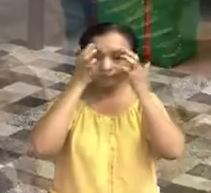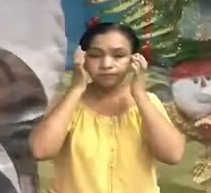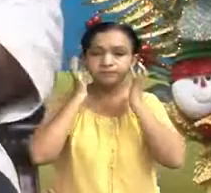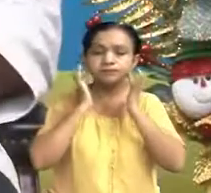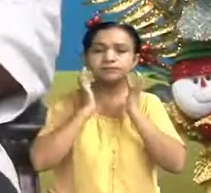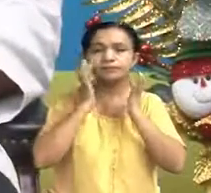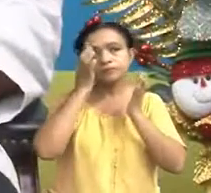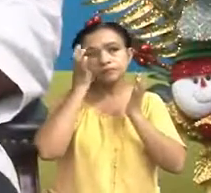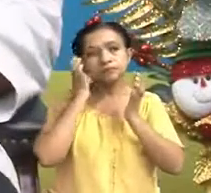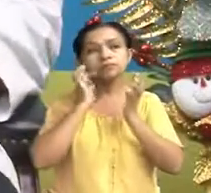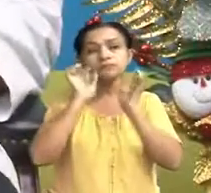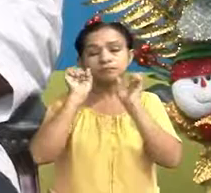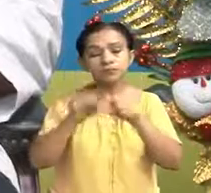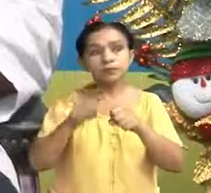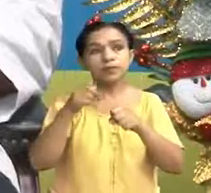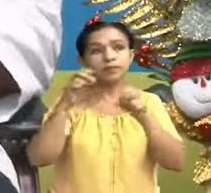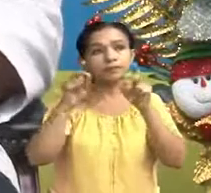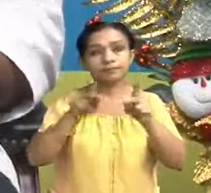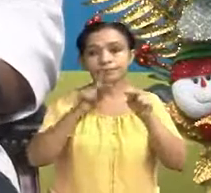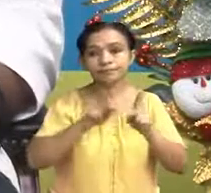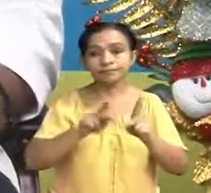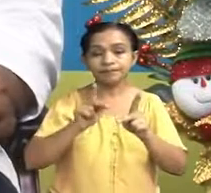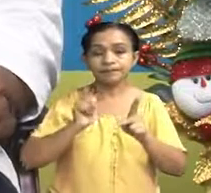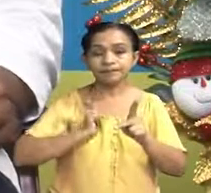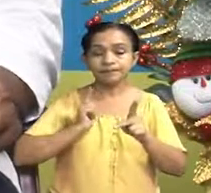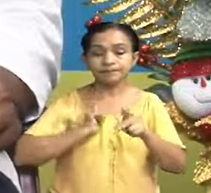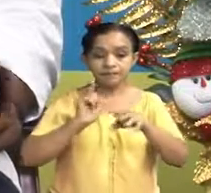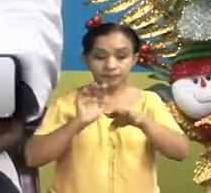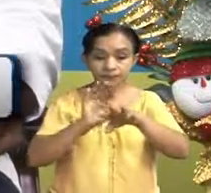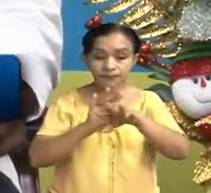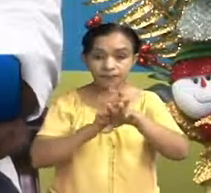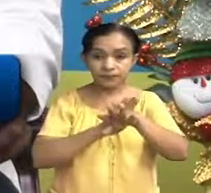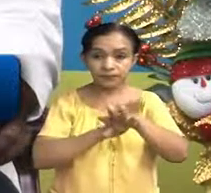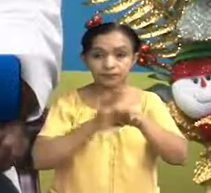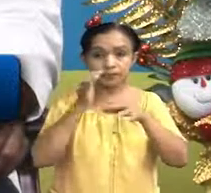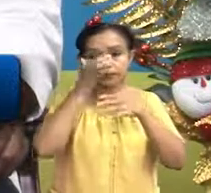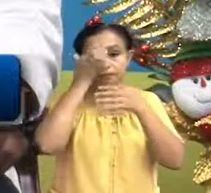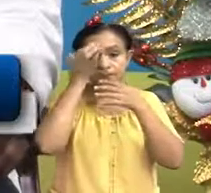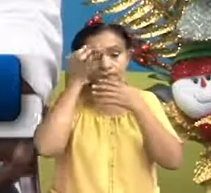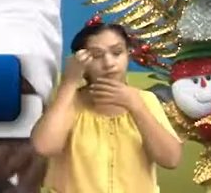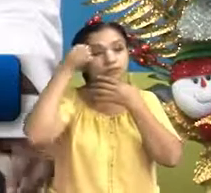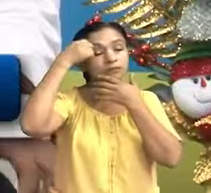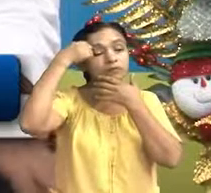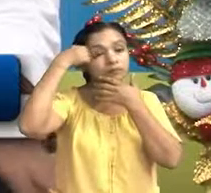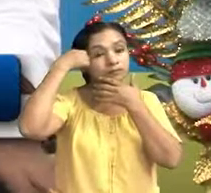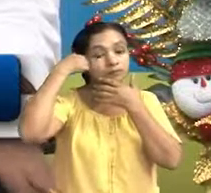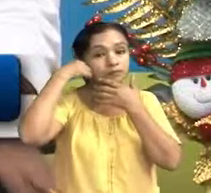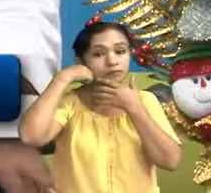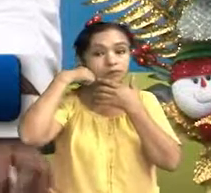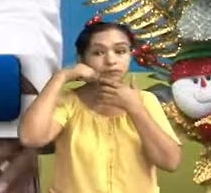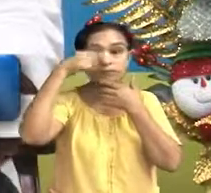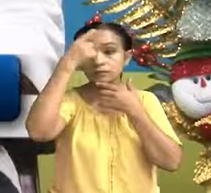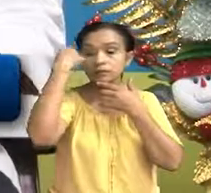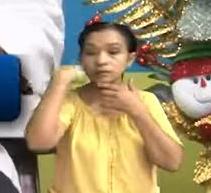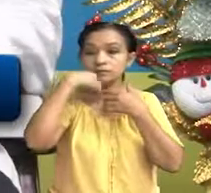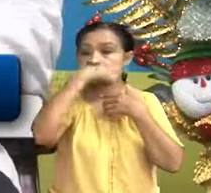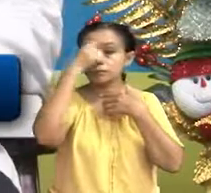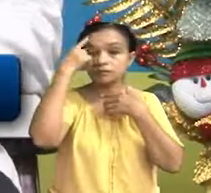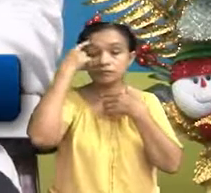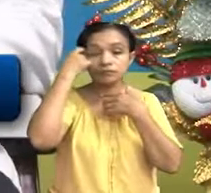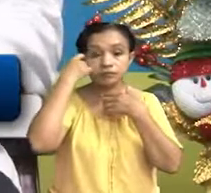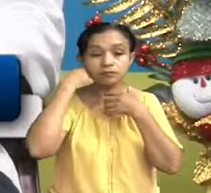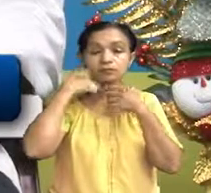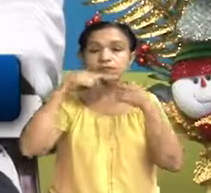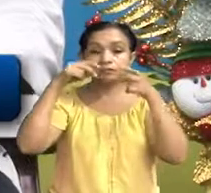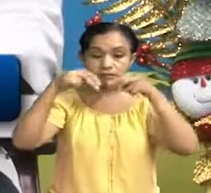que este logre tener la sensibilidad tanto superficial como profunda. Pero en las clínicas de